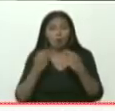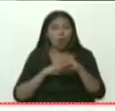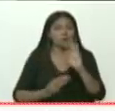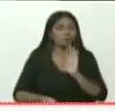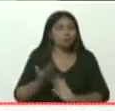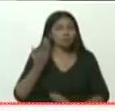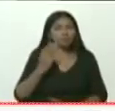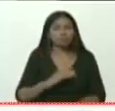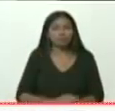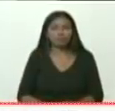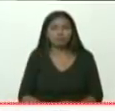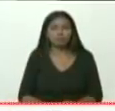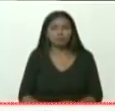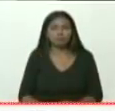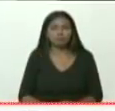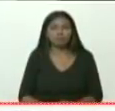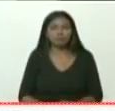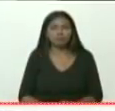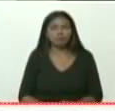importantes.